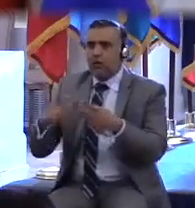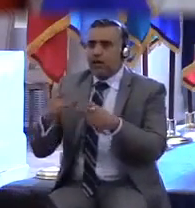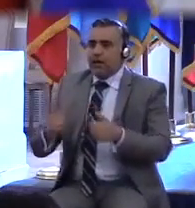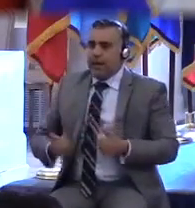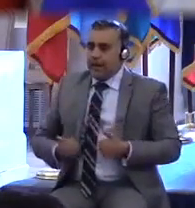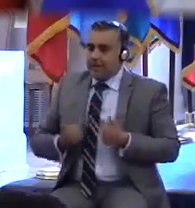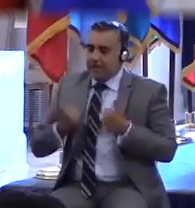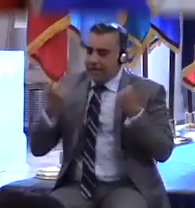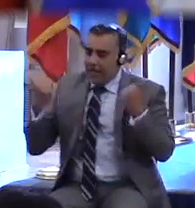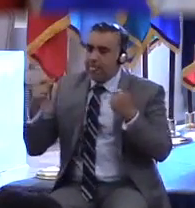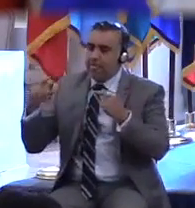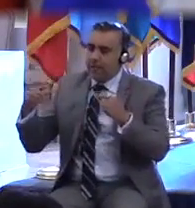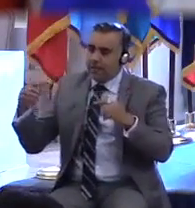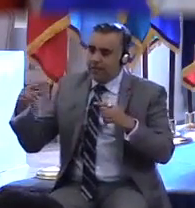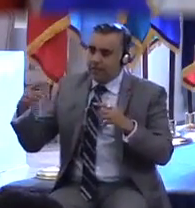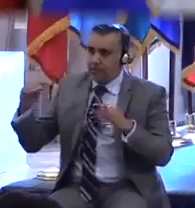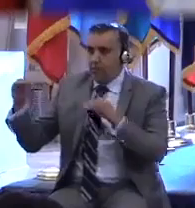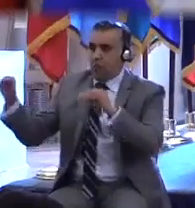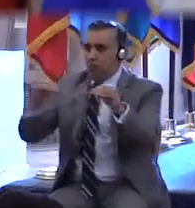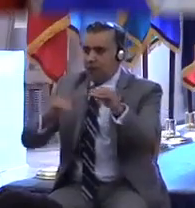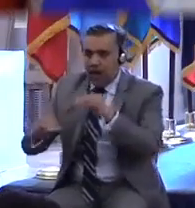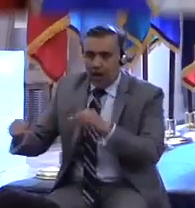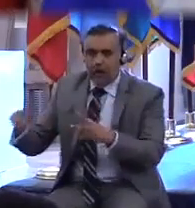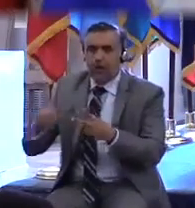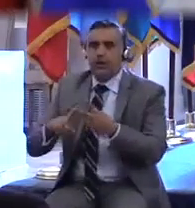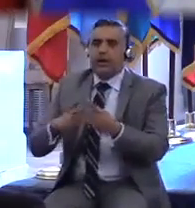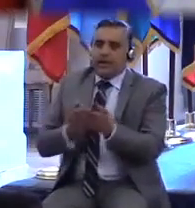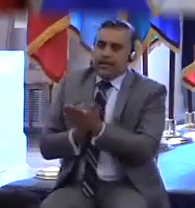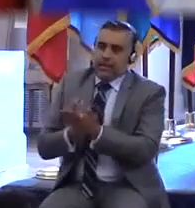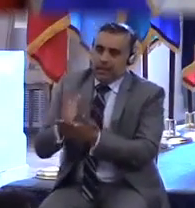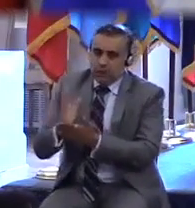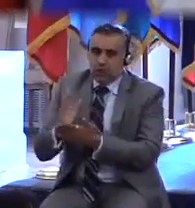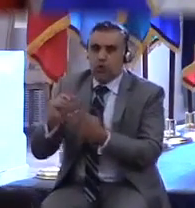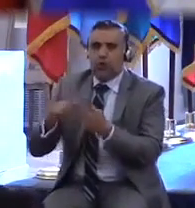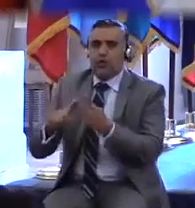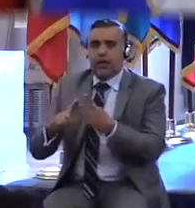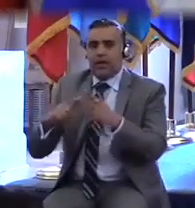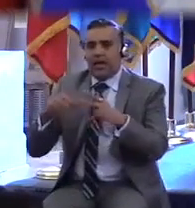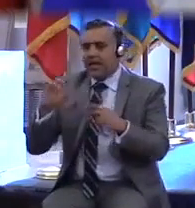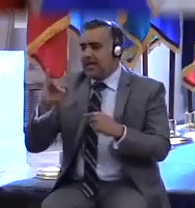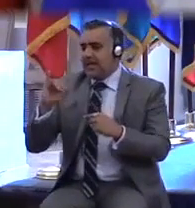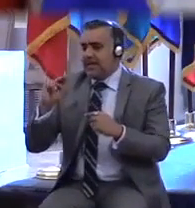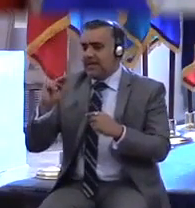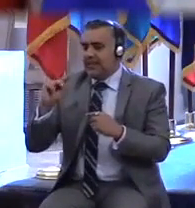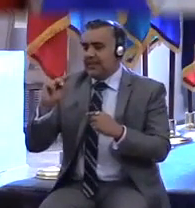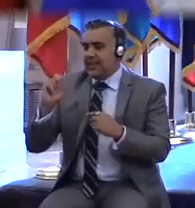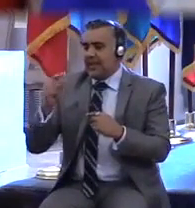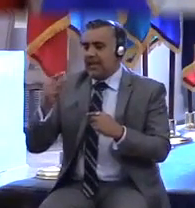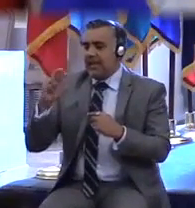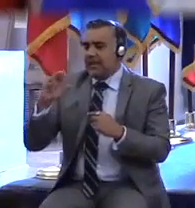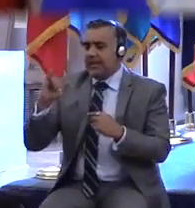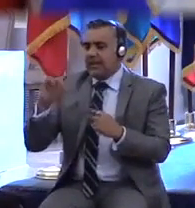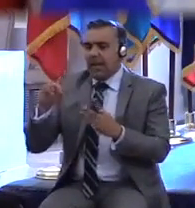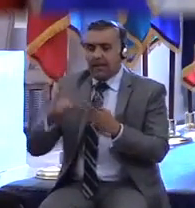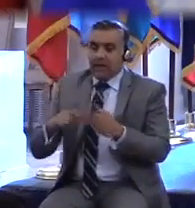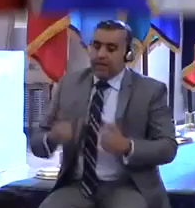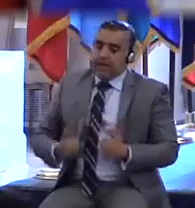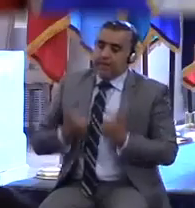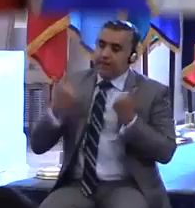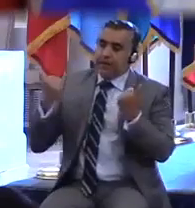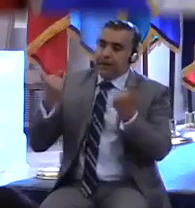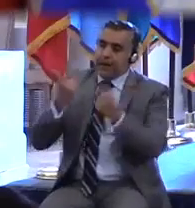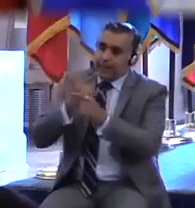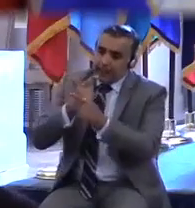tortura, el derecho a la integridad física, el derecho a vivir libre de violencia, los derechos sexuales y